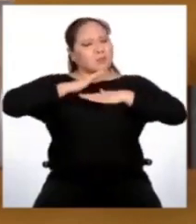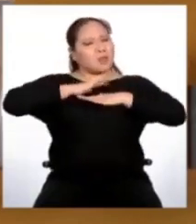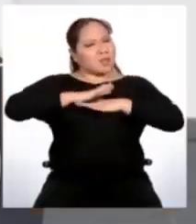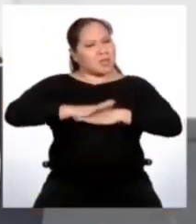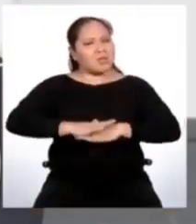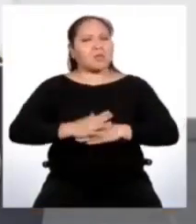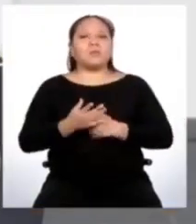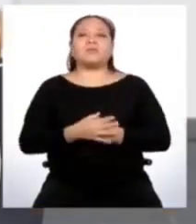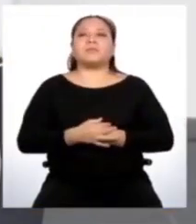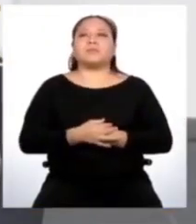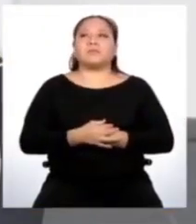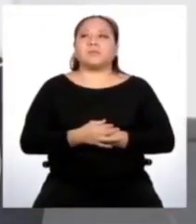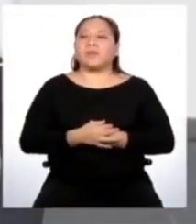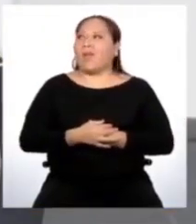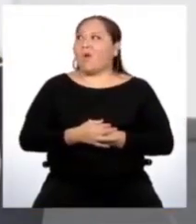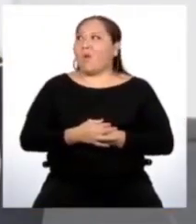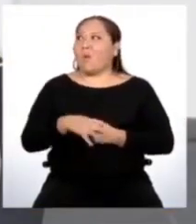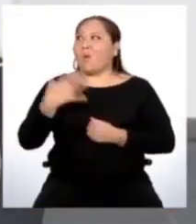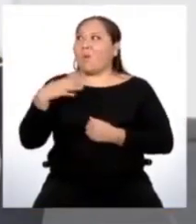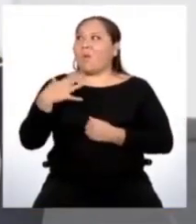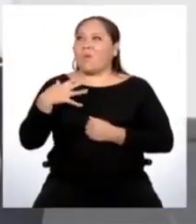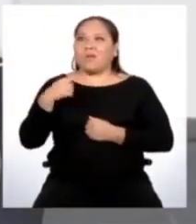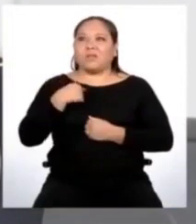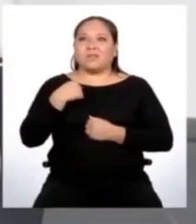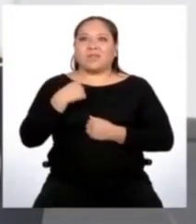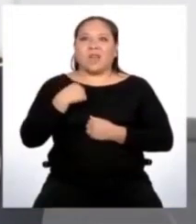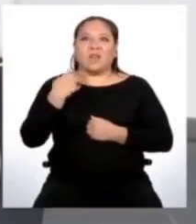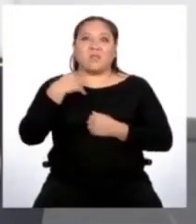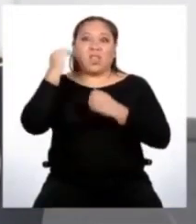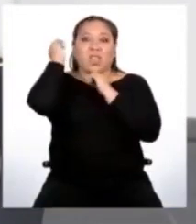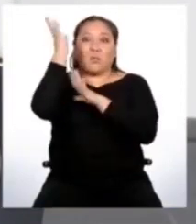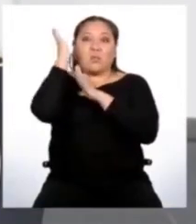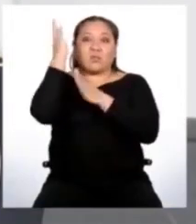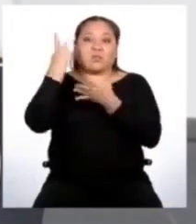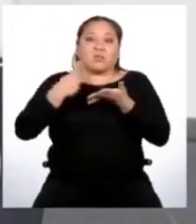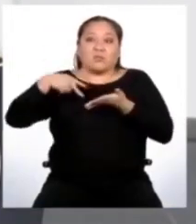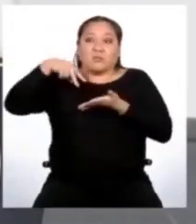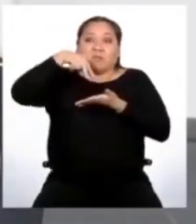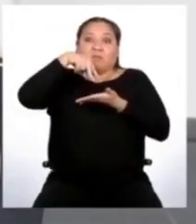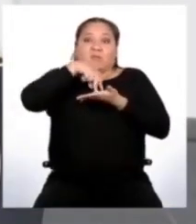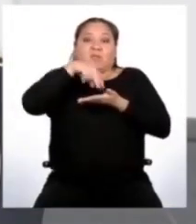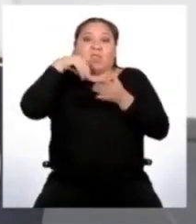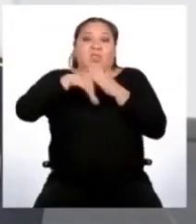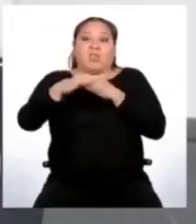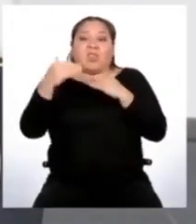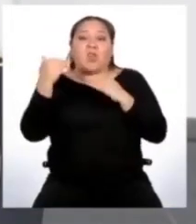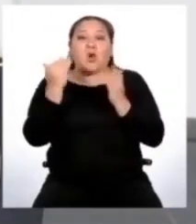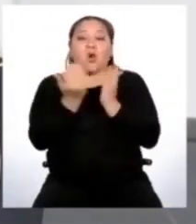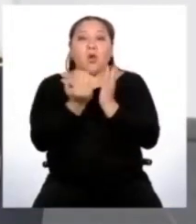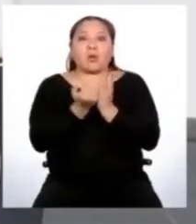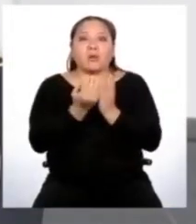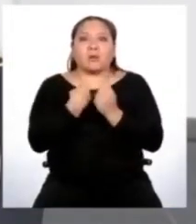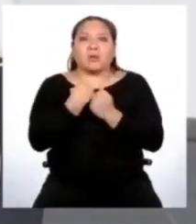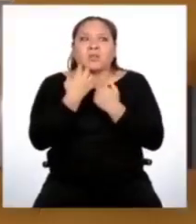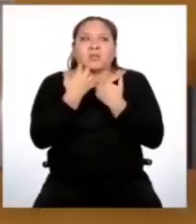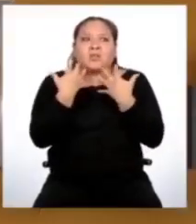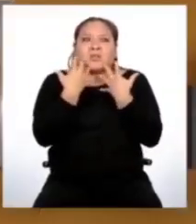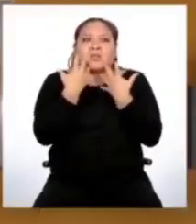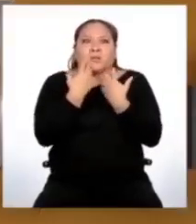relajación. Uy, a mí las exposiciones en el cole me daban pavor, me ponía súper